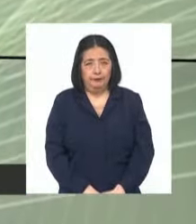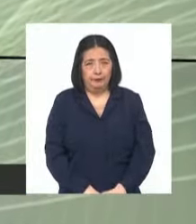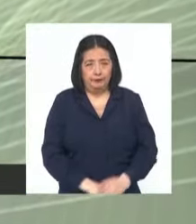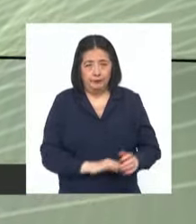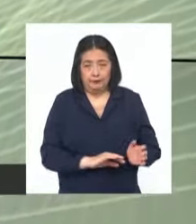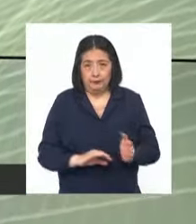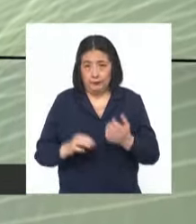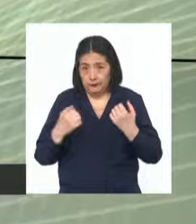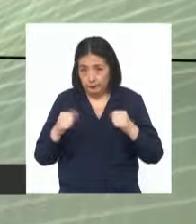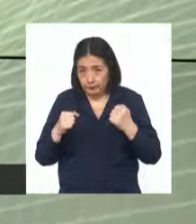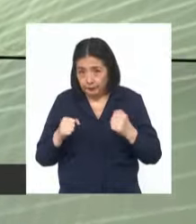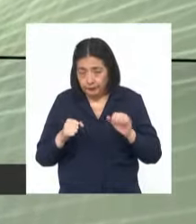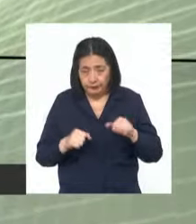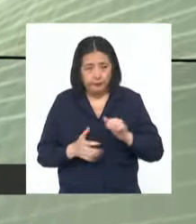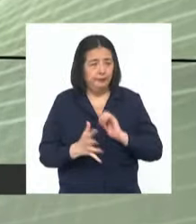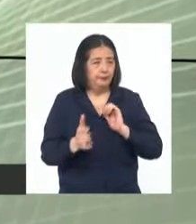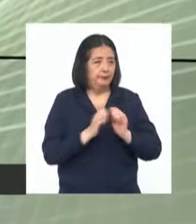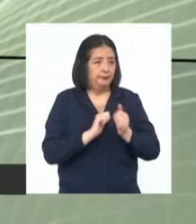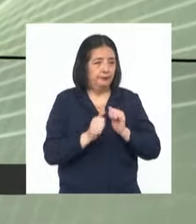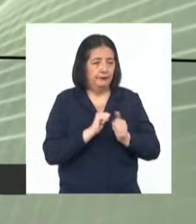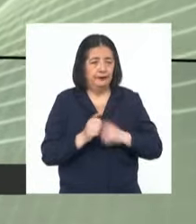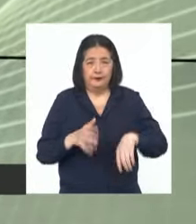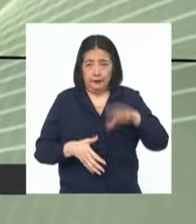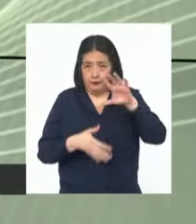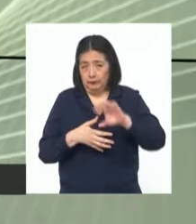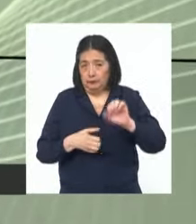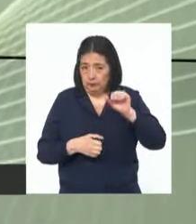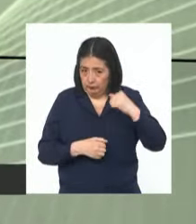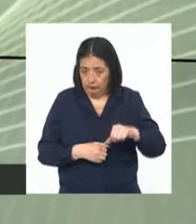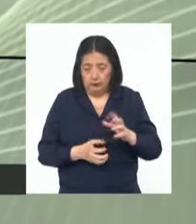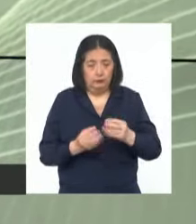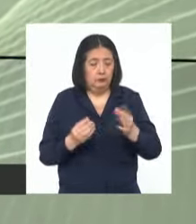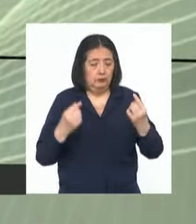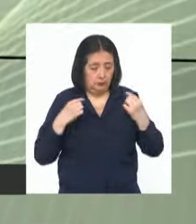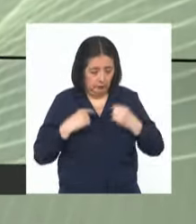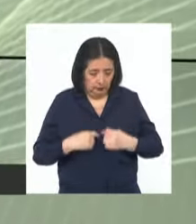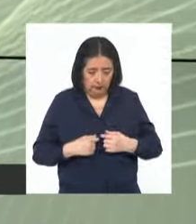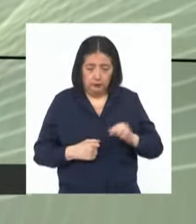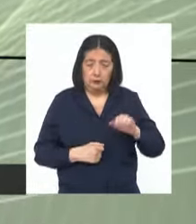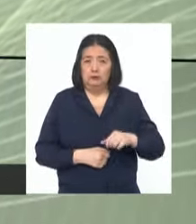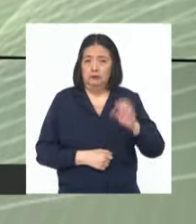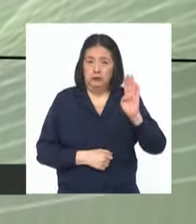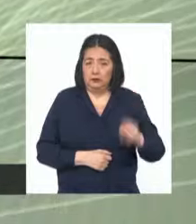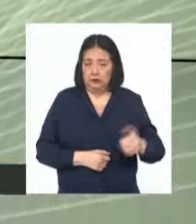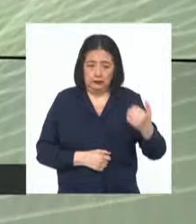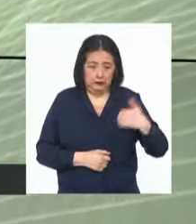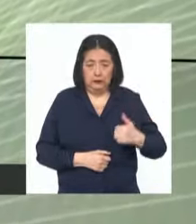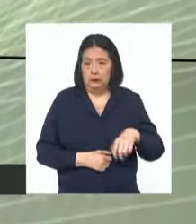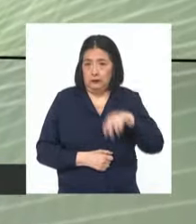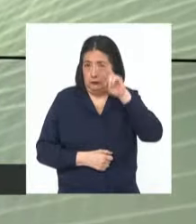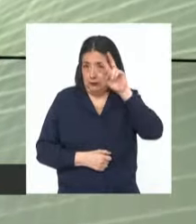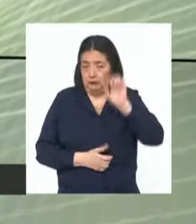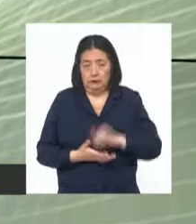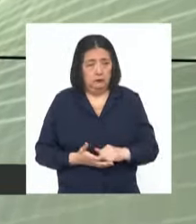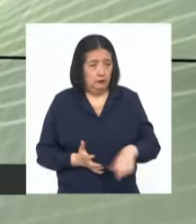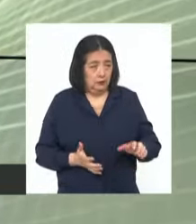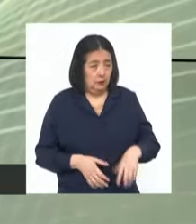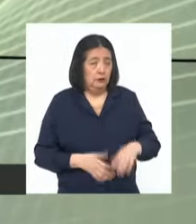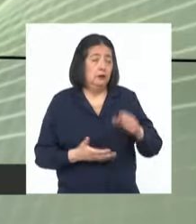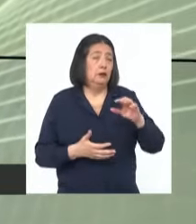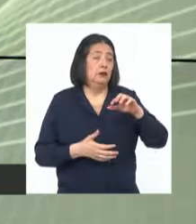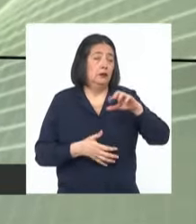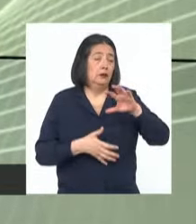Un deporte que en torneos sudamericanos consigue siempre muchas medallas, pelea ahí Brasil, Argentina, Perú, y a nivel